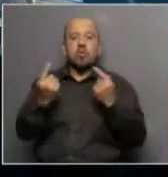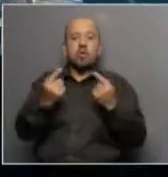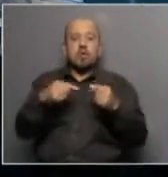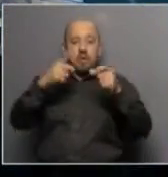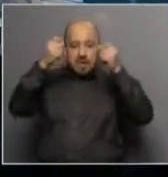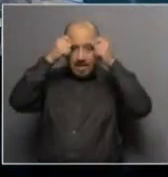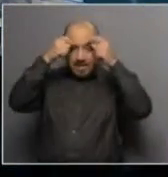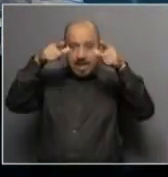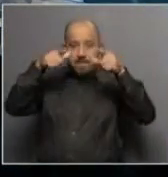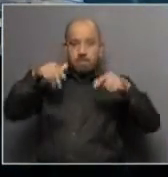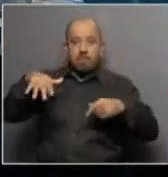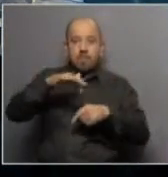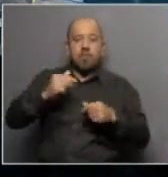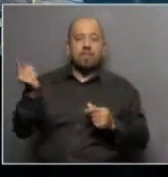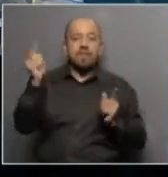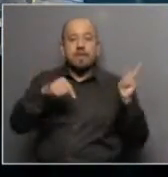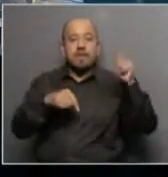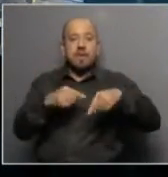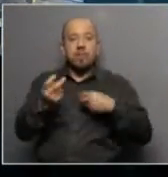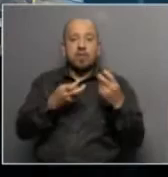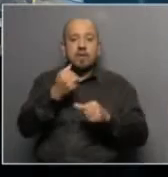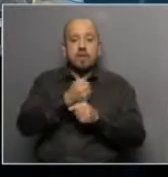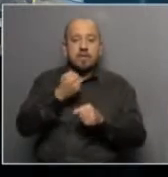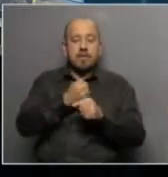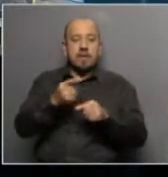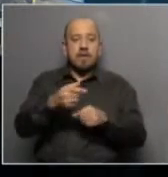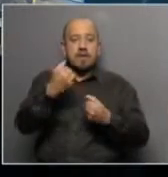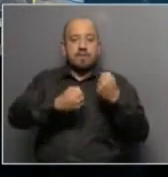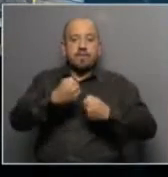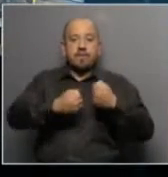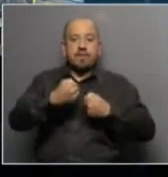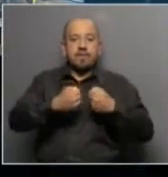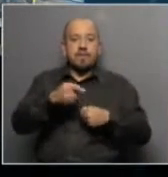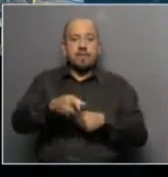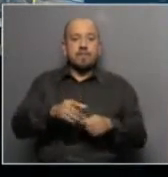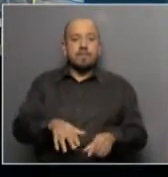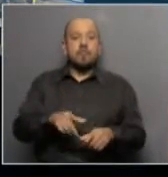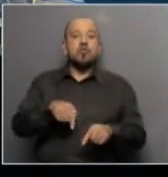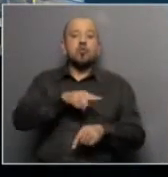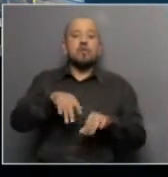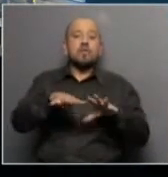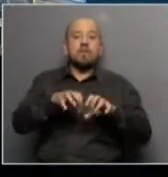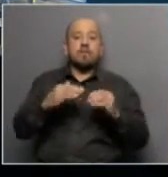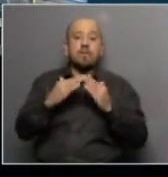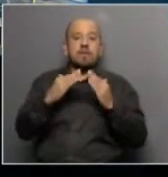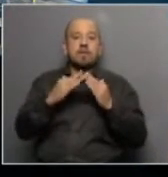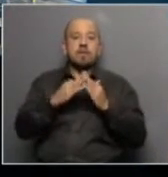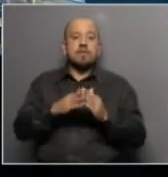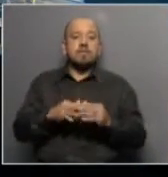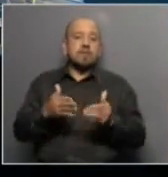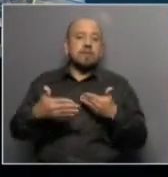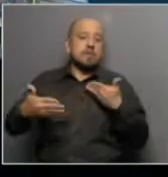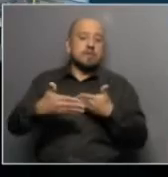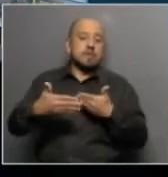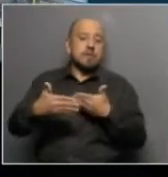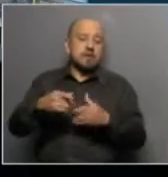campesinos buscando trabajo? A las fábricas. ¿Dónde se instalan? En la periferia. Para estar cerca de su trabajo. Para estar cerca de